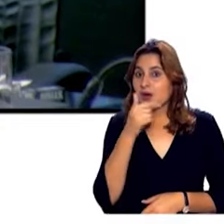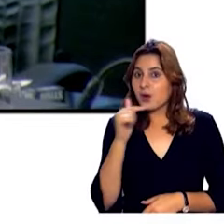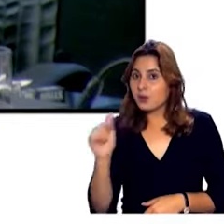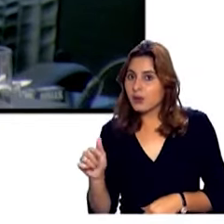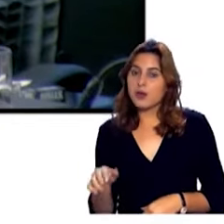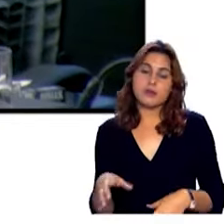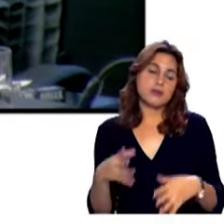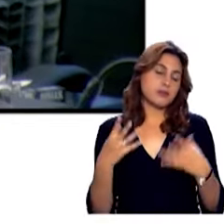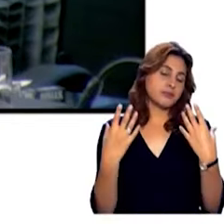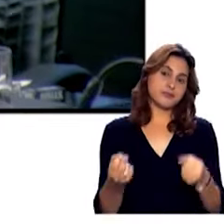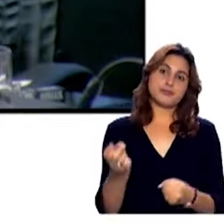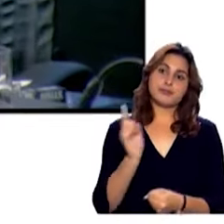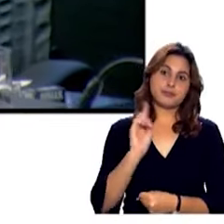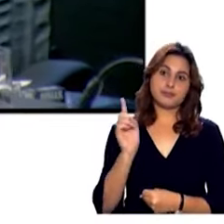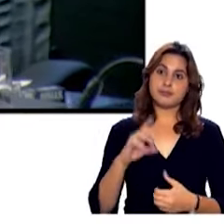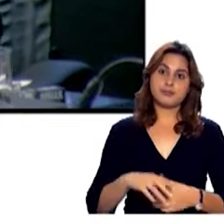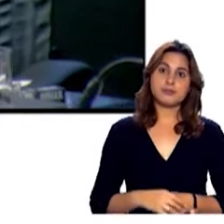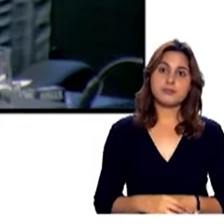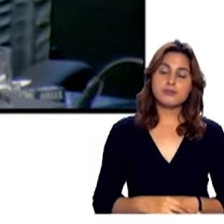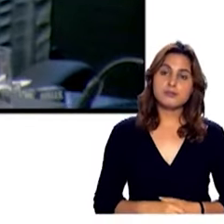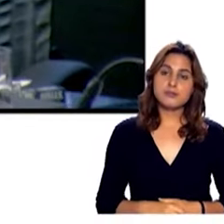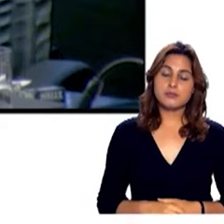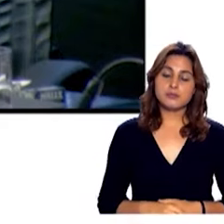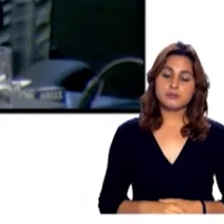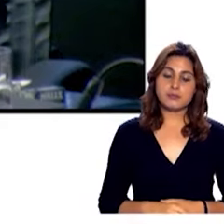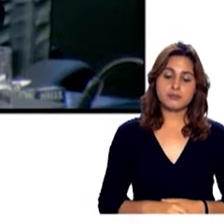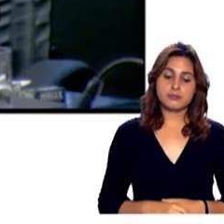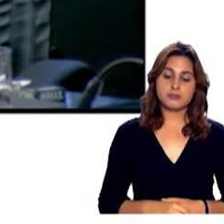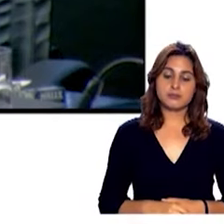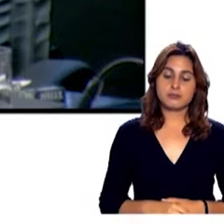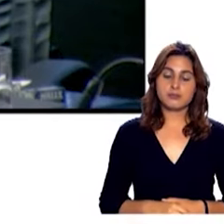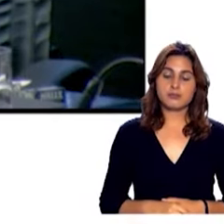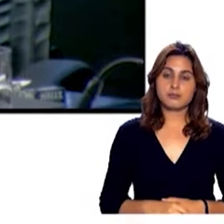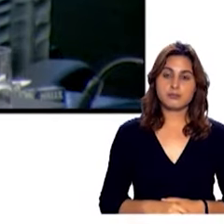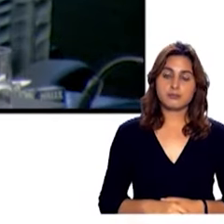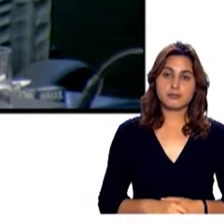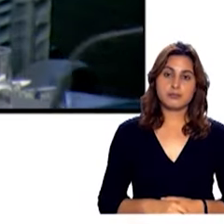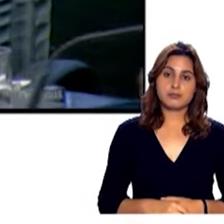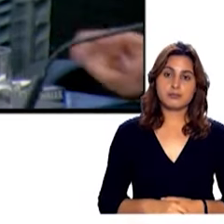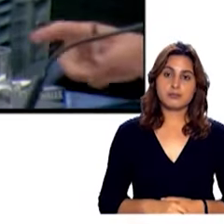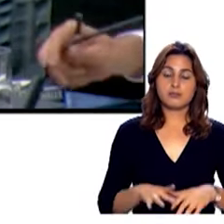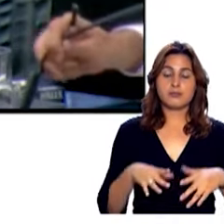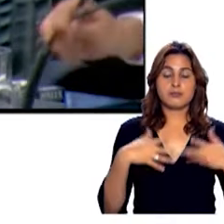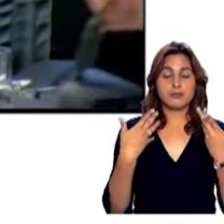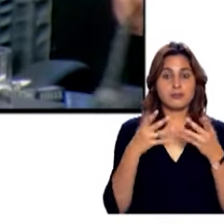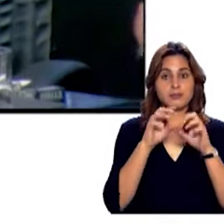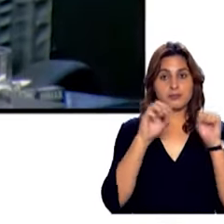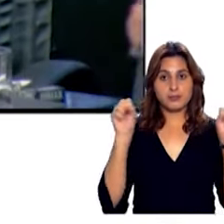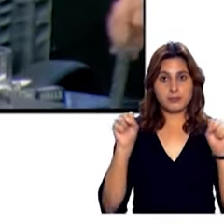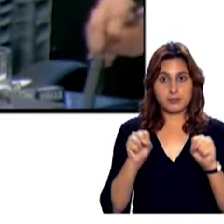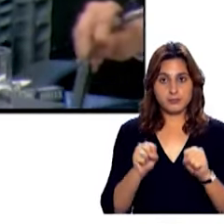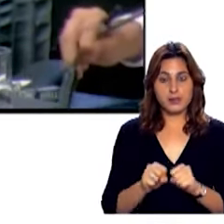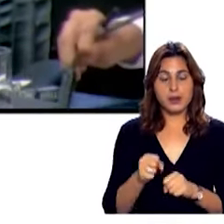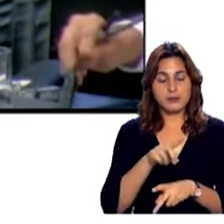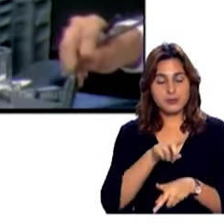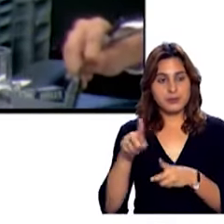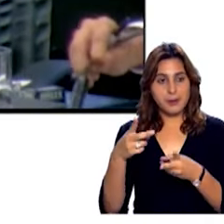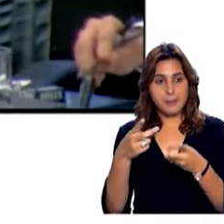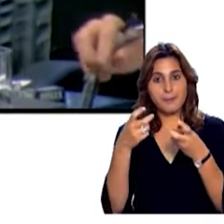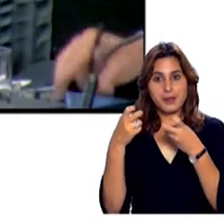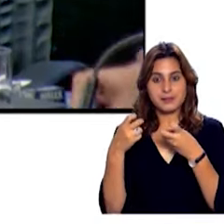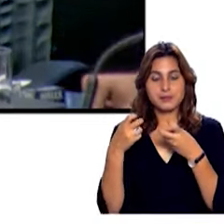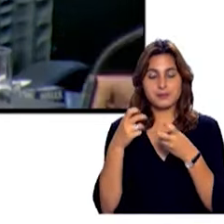ven edes Bueno pues el sistema penal digo en civil en contencioso